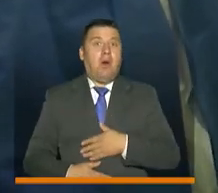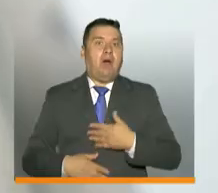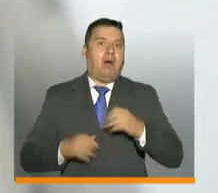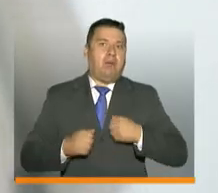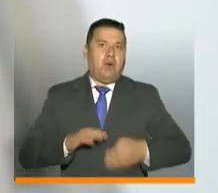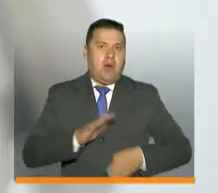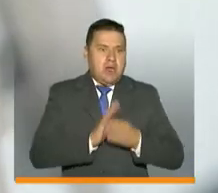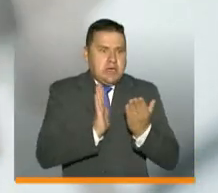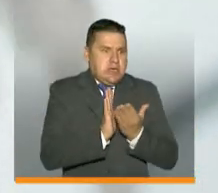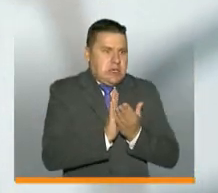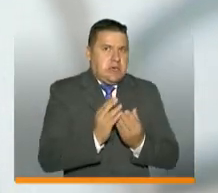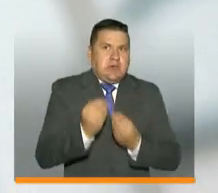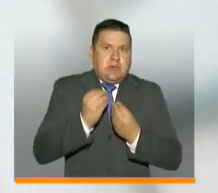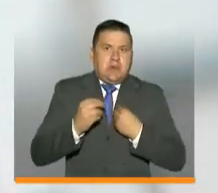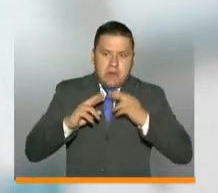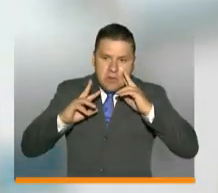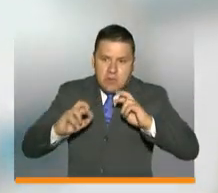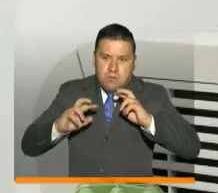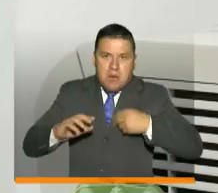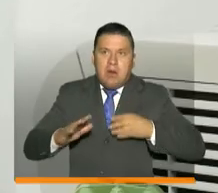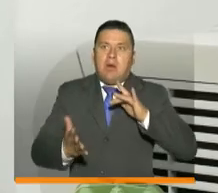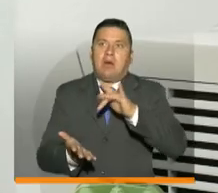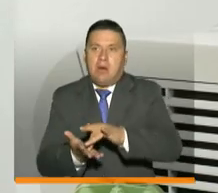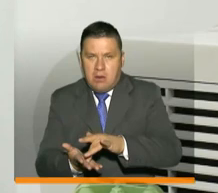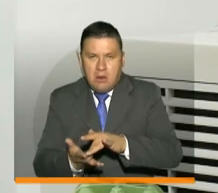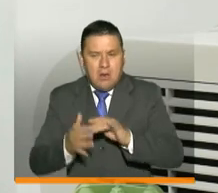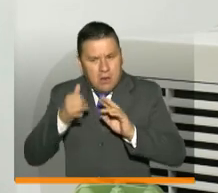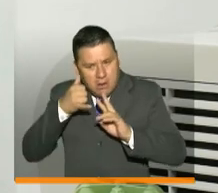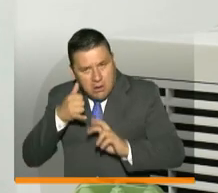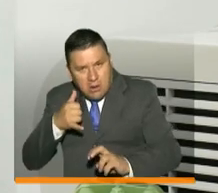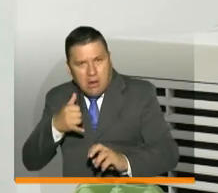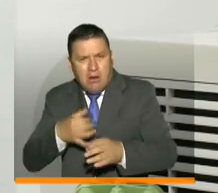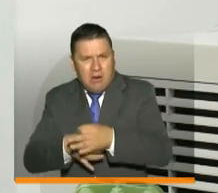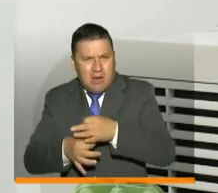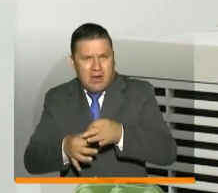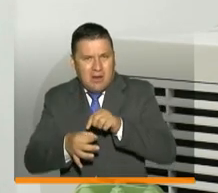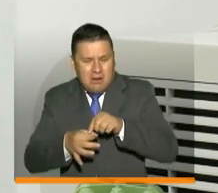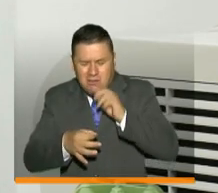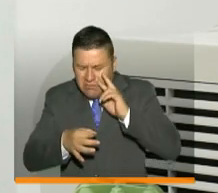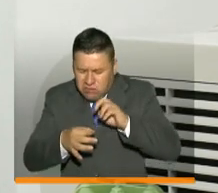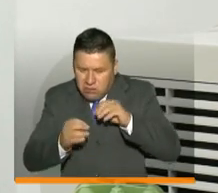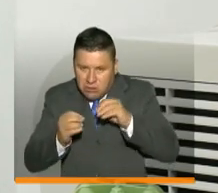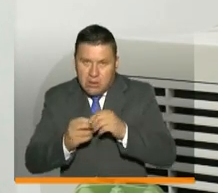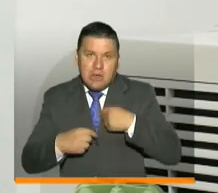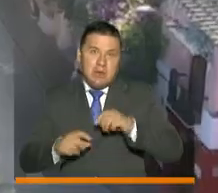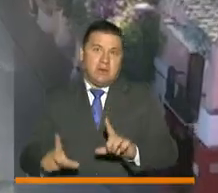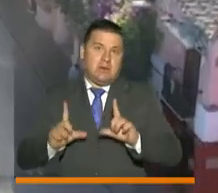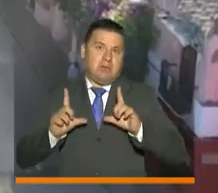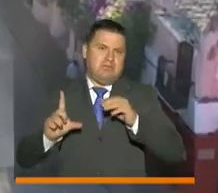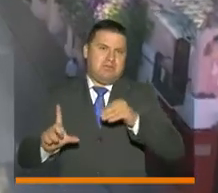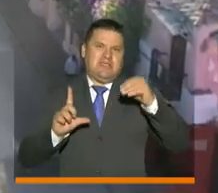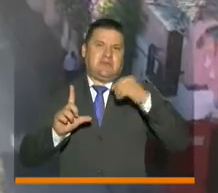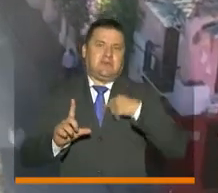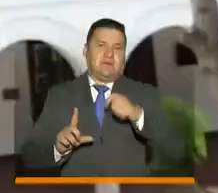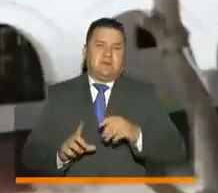podido continuar con mi formación en investigación en genética y biología molecular, para obtener mi grado de